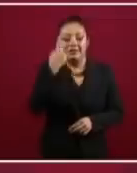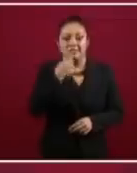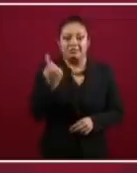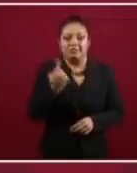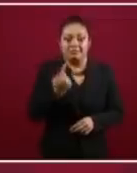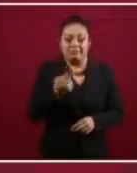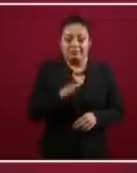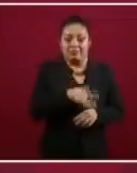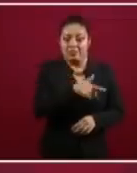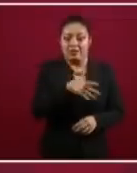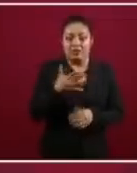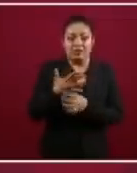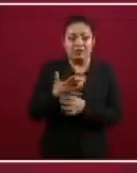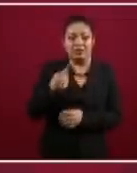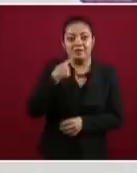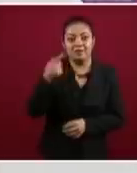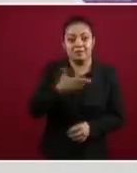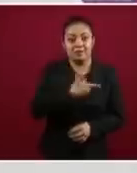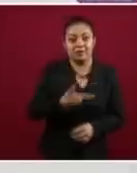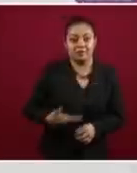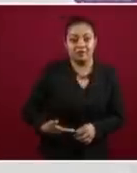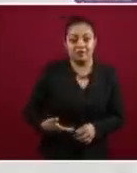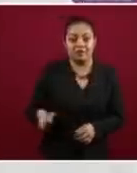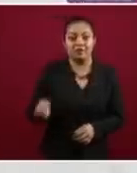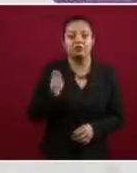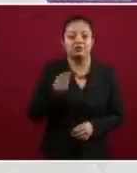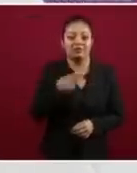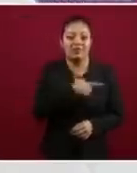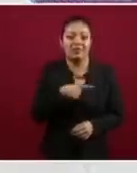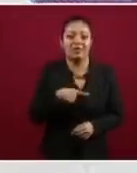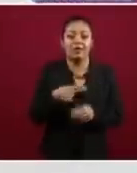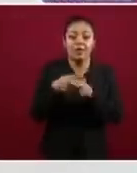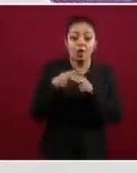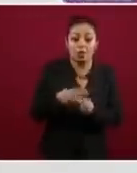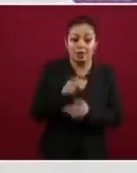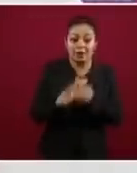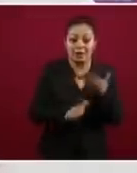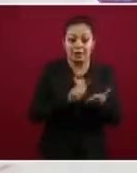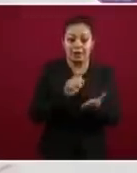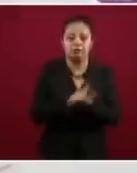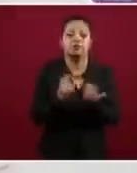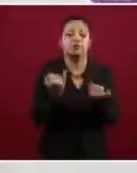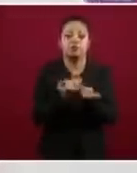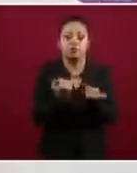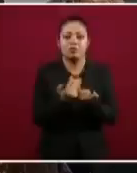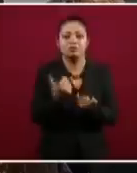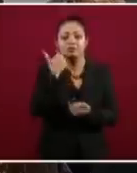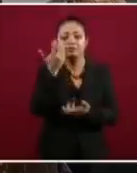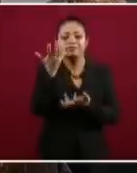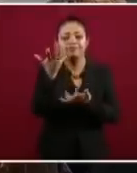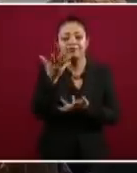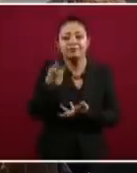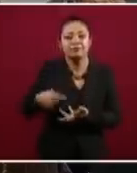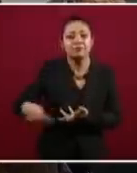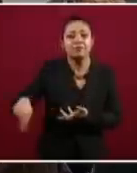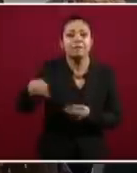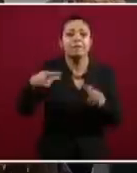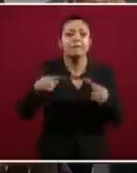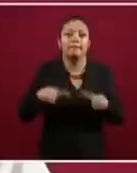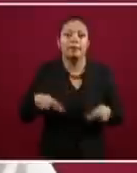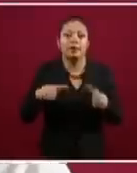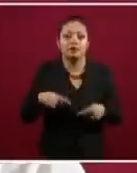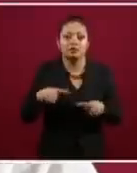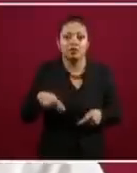señalado el señor presidente de la República de cumplir la ley, pero también este deseo, este anhelo de nuestro pueblo de un